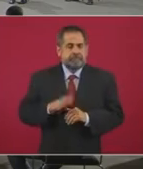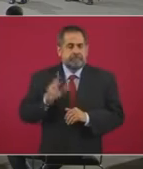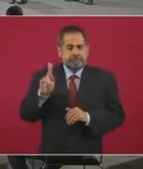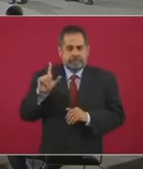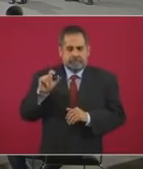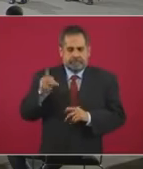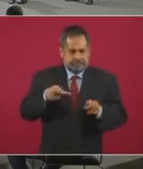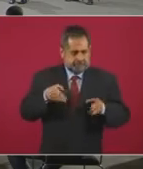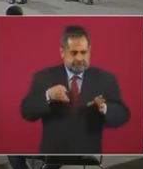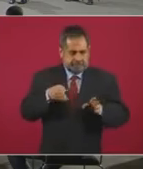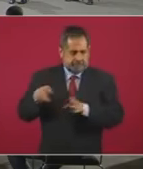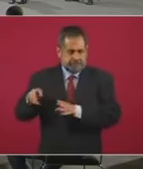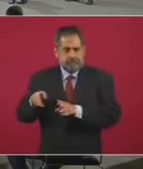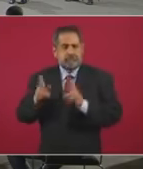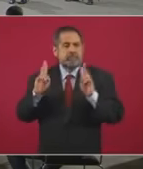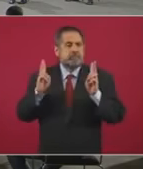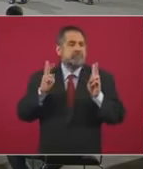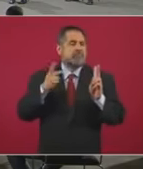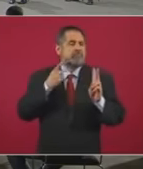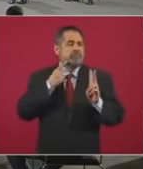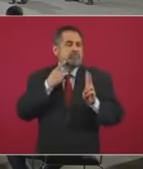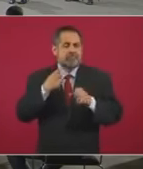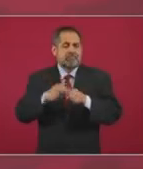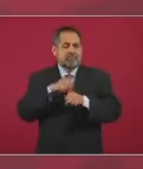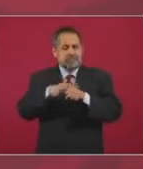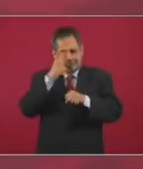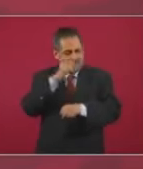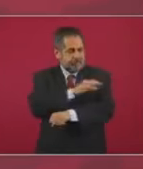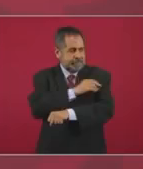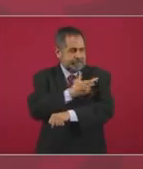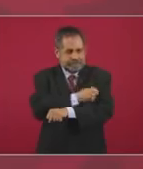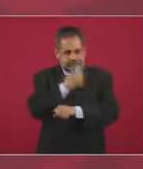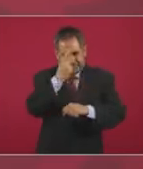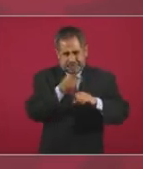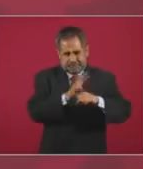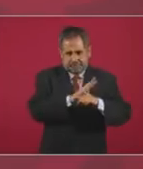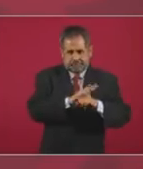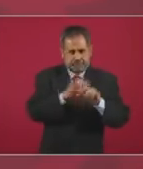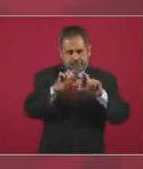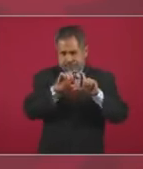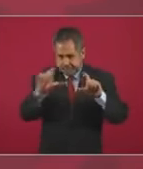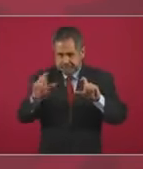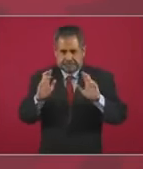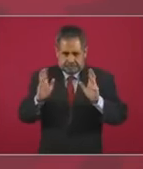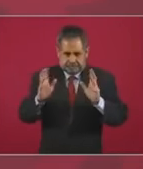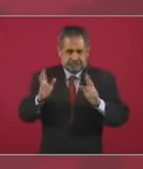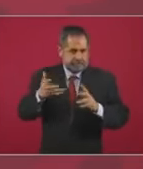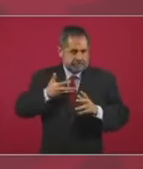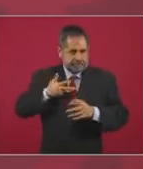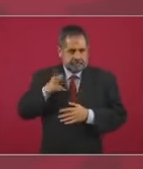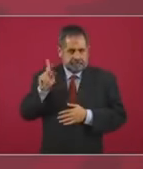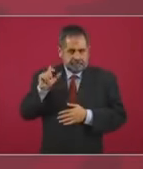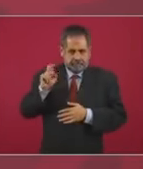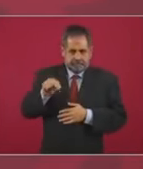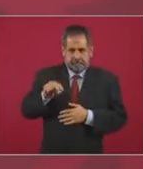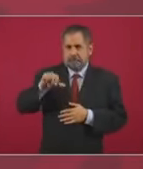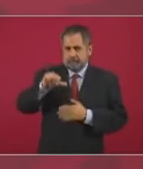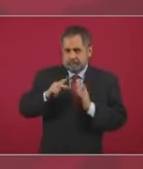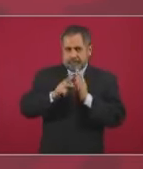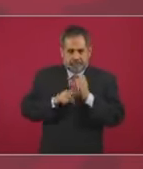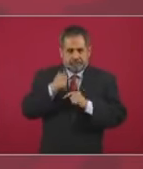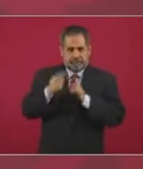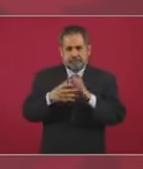la Política Nacional de Vacunación contra el SARS-CoV-2 para prevenir COVID-19. Hemos destacado, me gustaría volverlo a